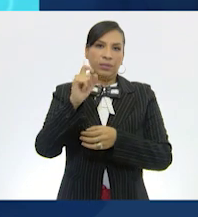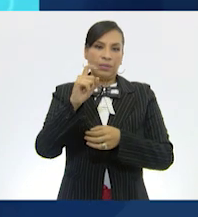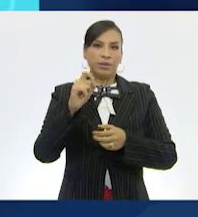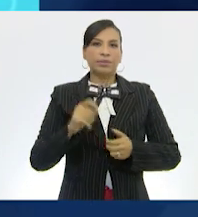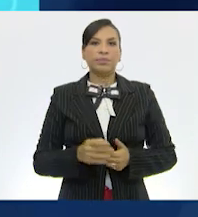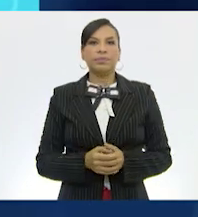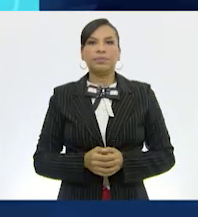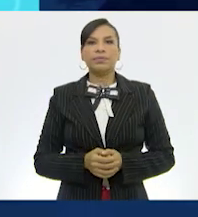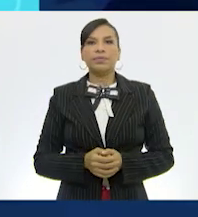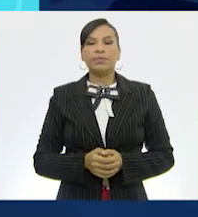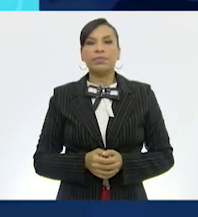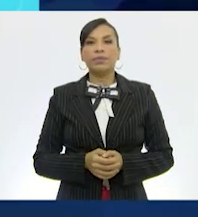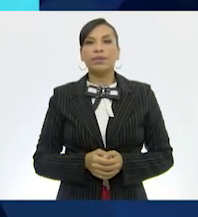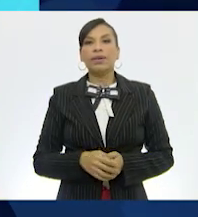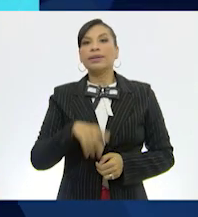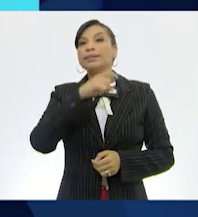agua.